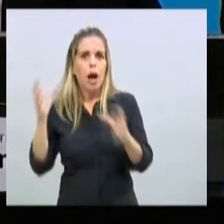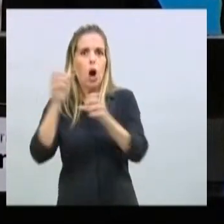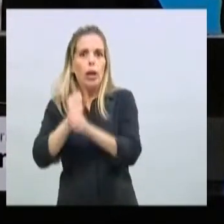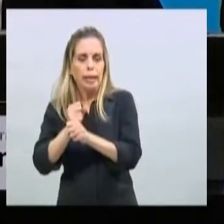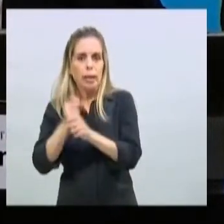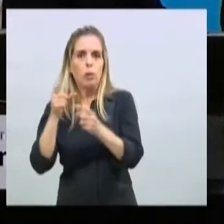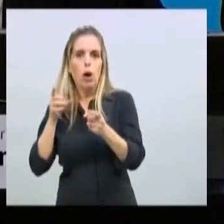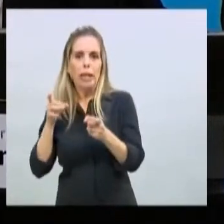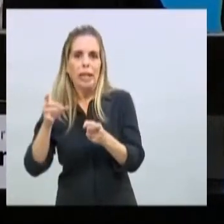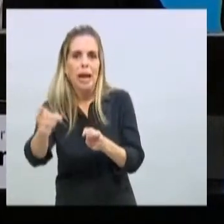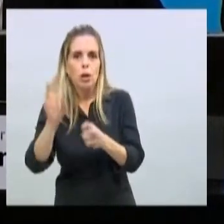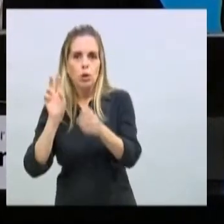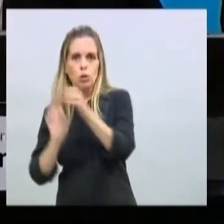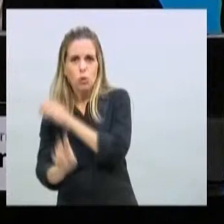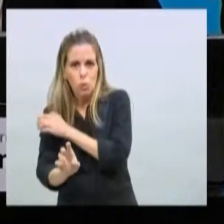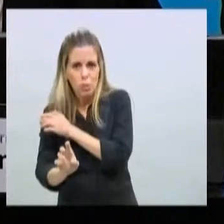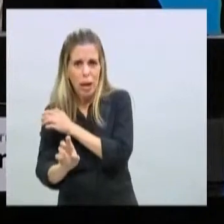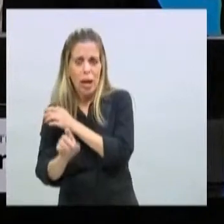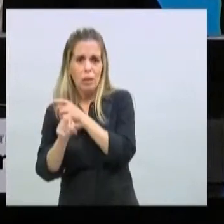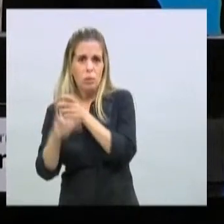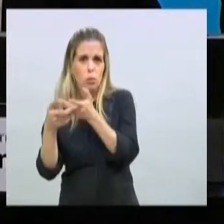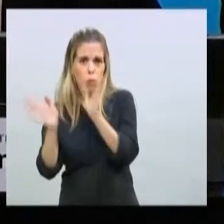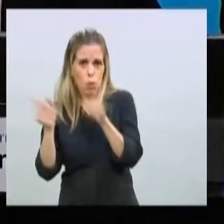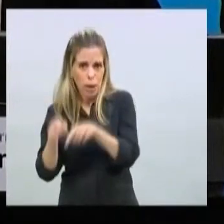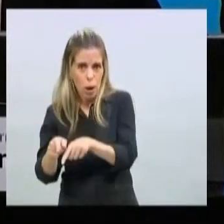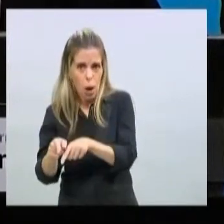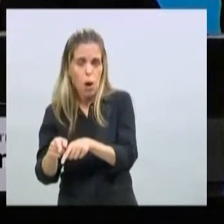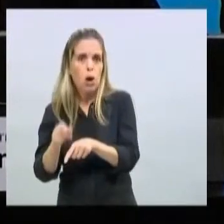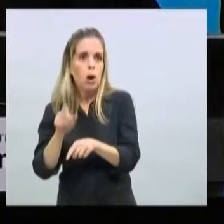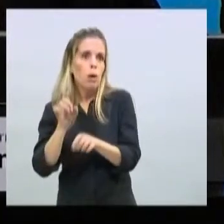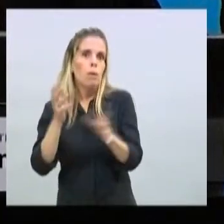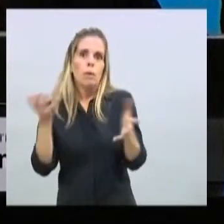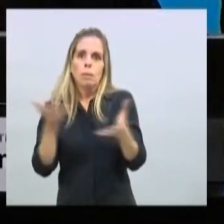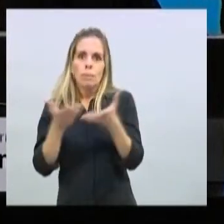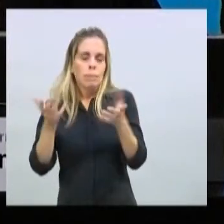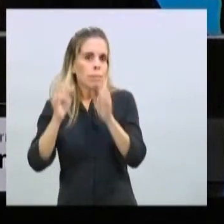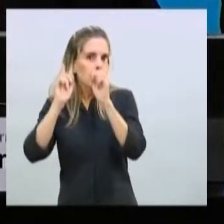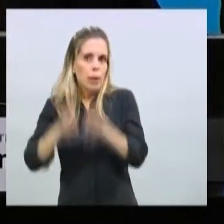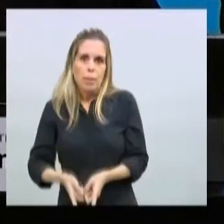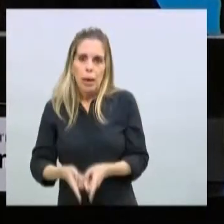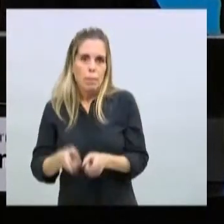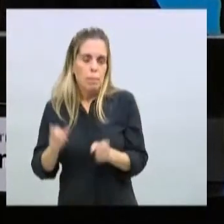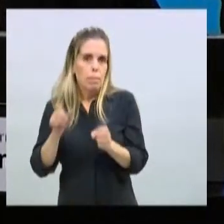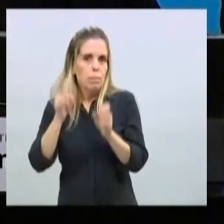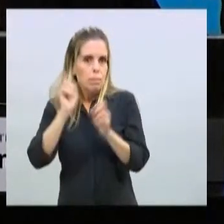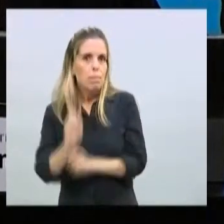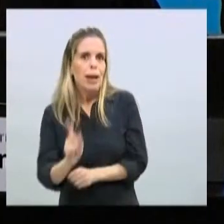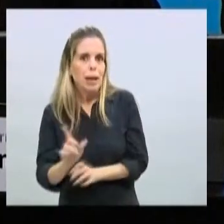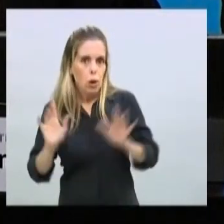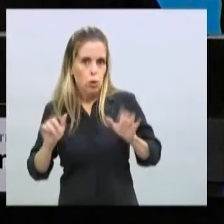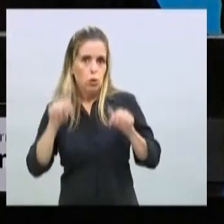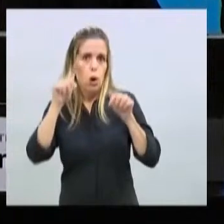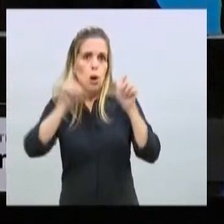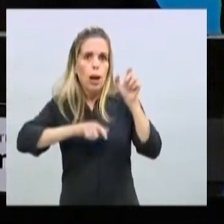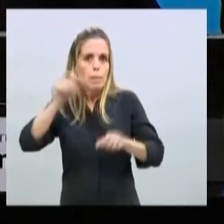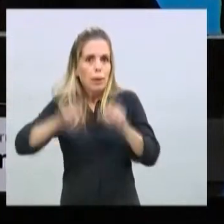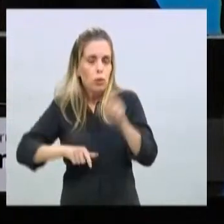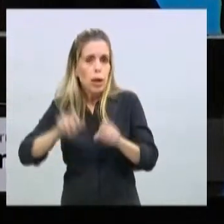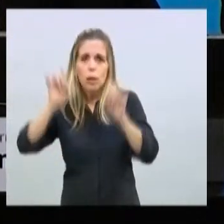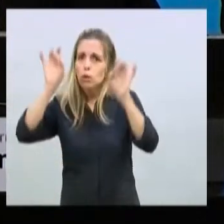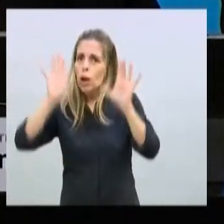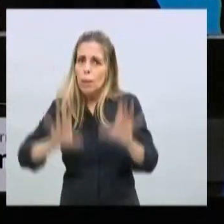los datos antes de venir, en el subte viaja no más del 4 o 5% de los pasajeros habituales, todos